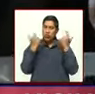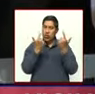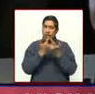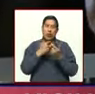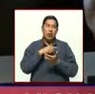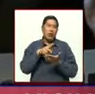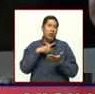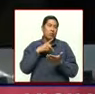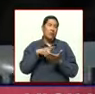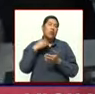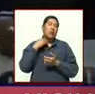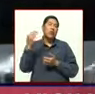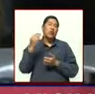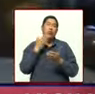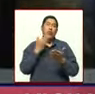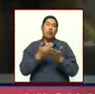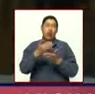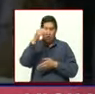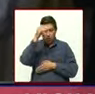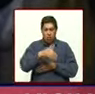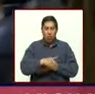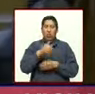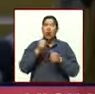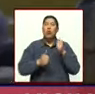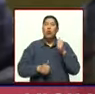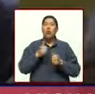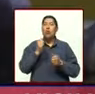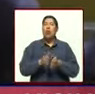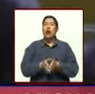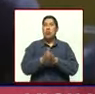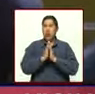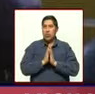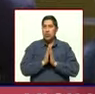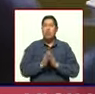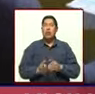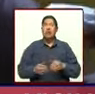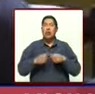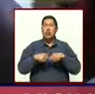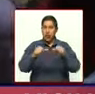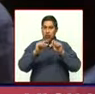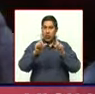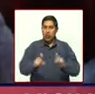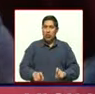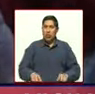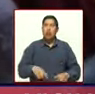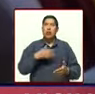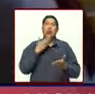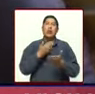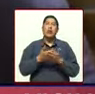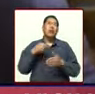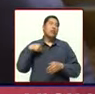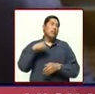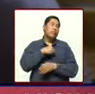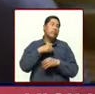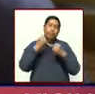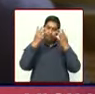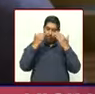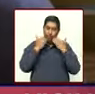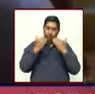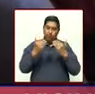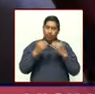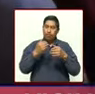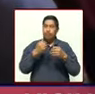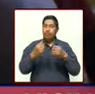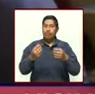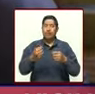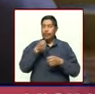Plaza Murillo. ¿Cómo están? Muy buenas noches. ¿Cuál es el pedido? ¿Hasta qué hora se van a quedar ustedes? Bueno, muy buenas noches, gracias por la